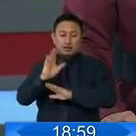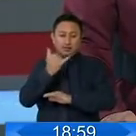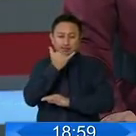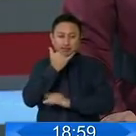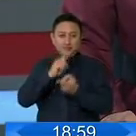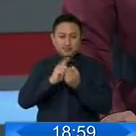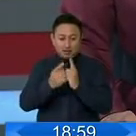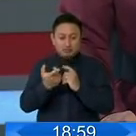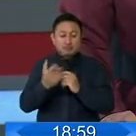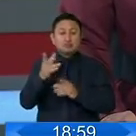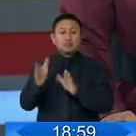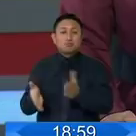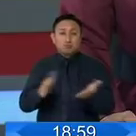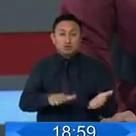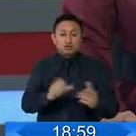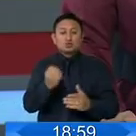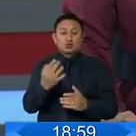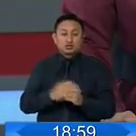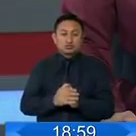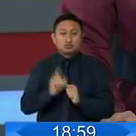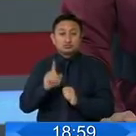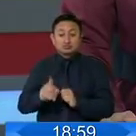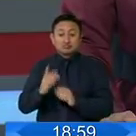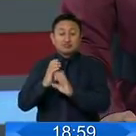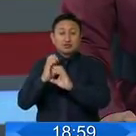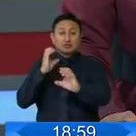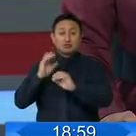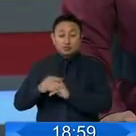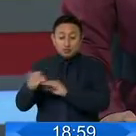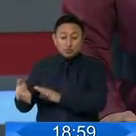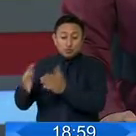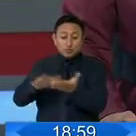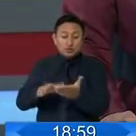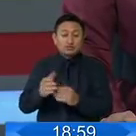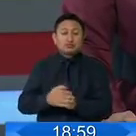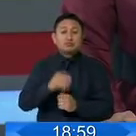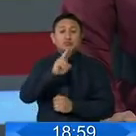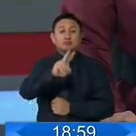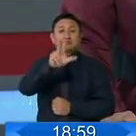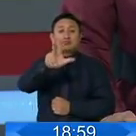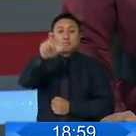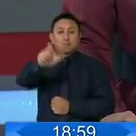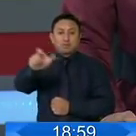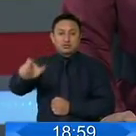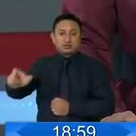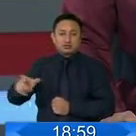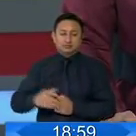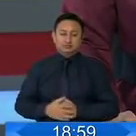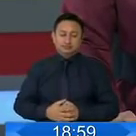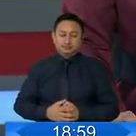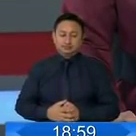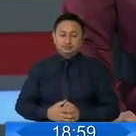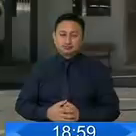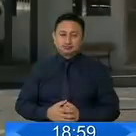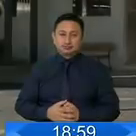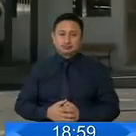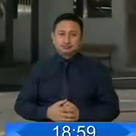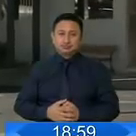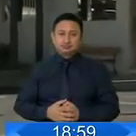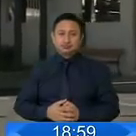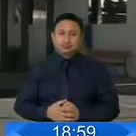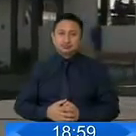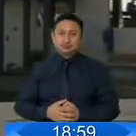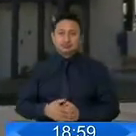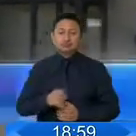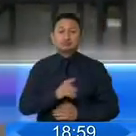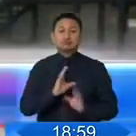e indicaron que en el accidente de Papayacta perdieron la vida solo 23 personas. En